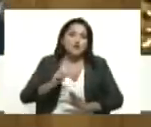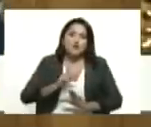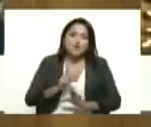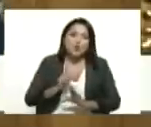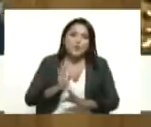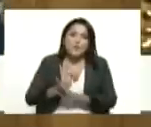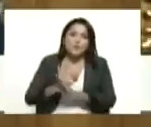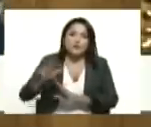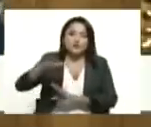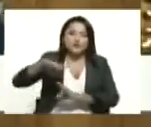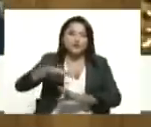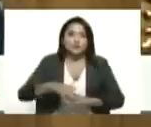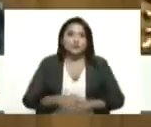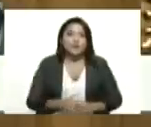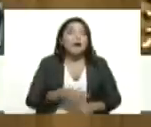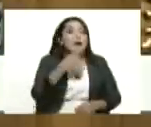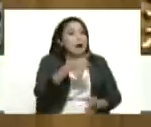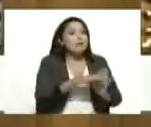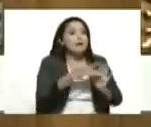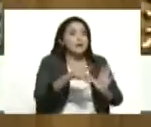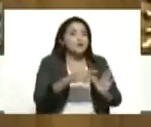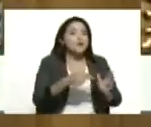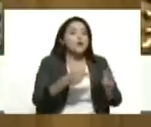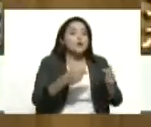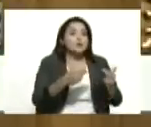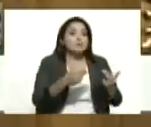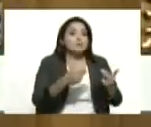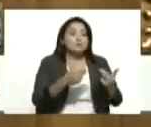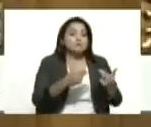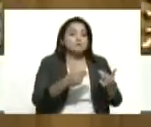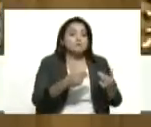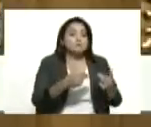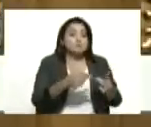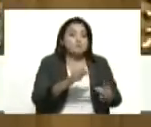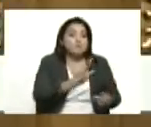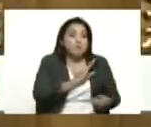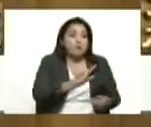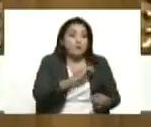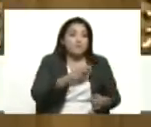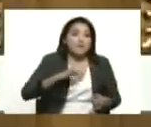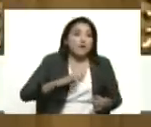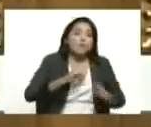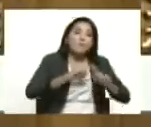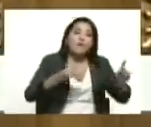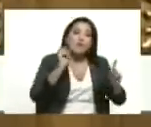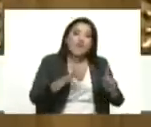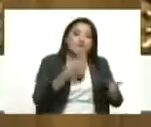Tiene derecho a la propiedad siempre y cuando sean de origen lícito.